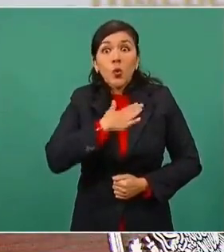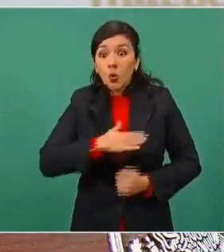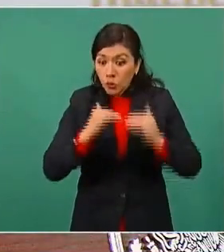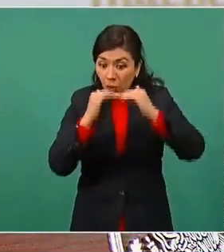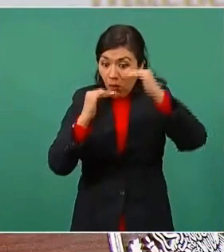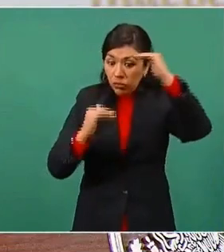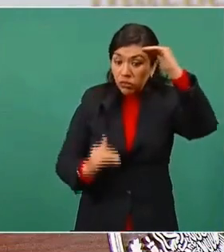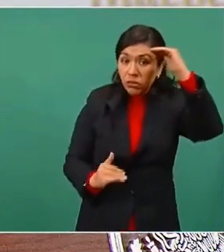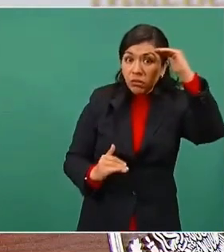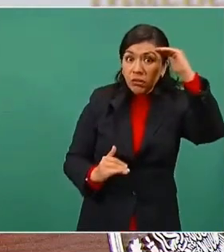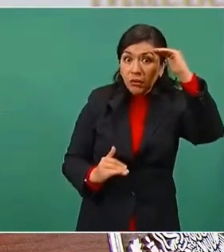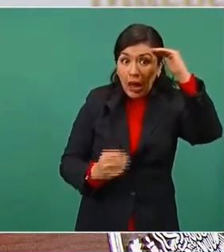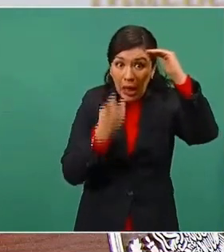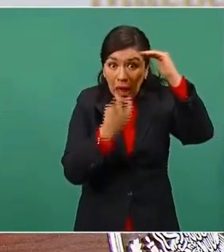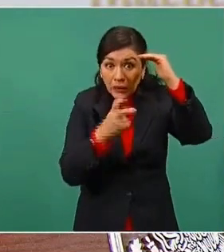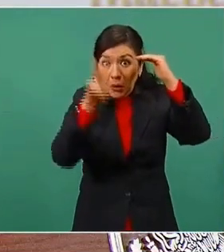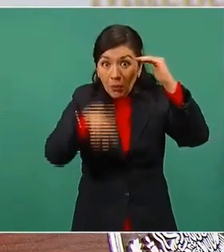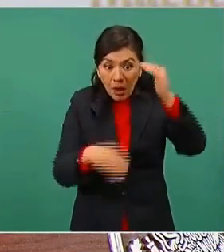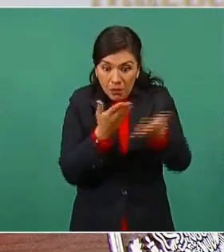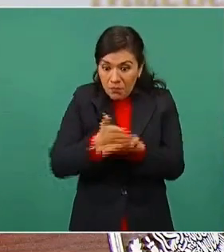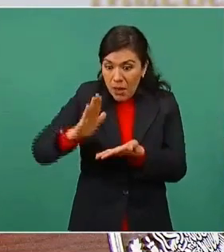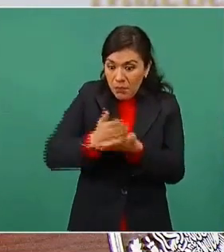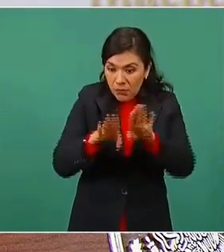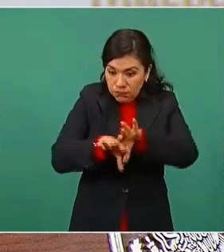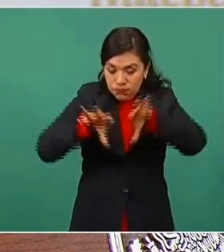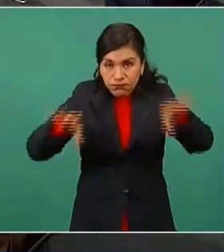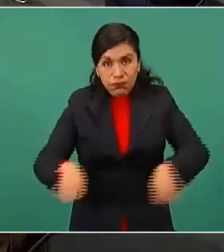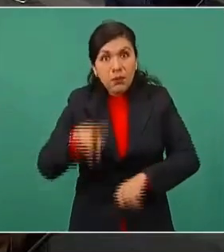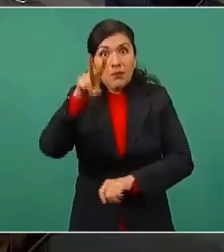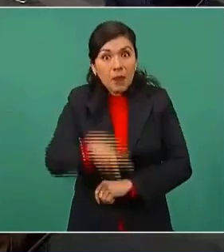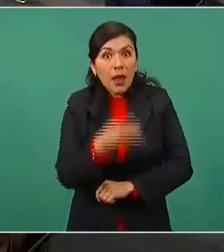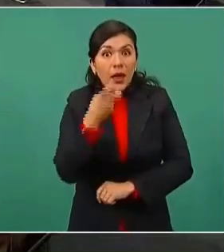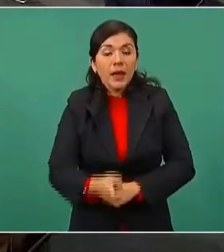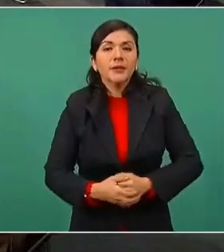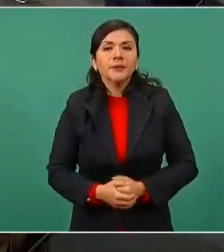no es eso, polarización? Sobre la integración.